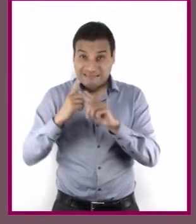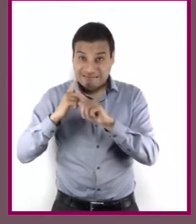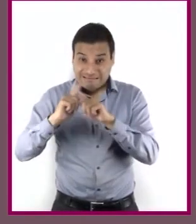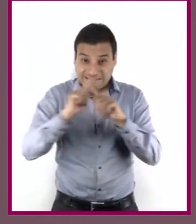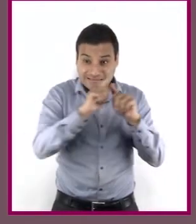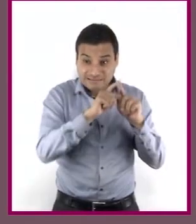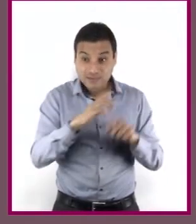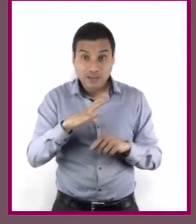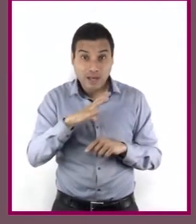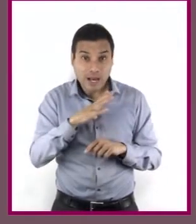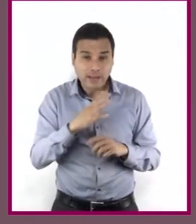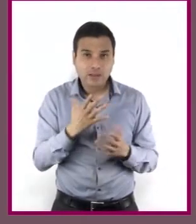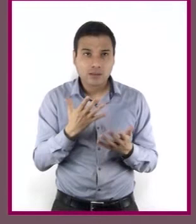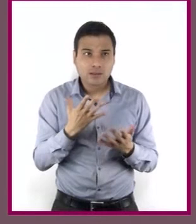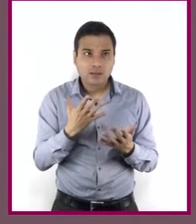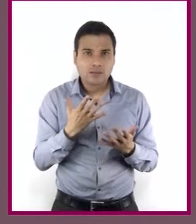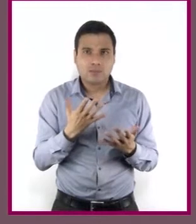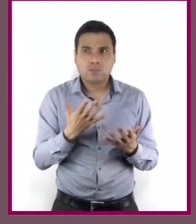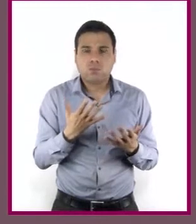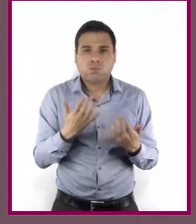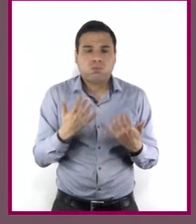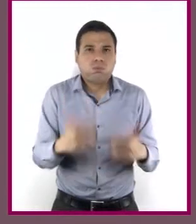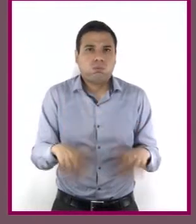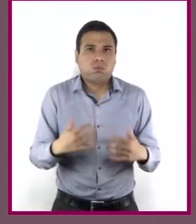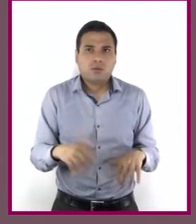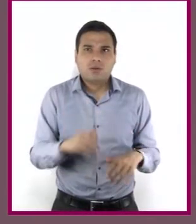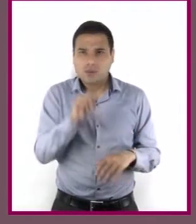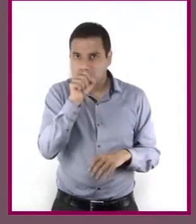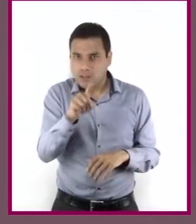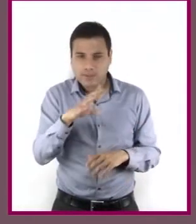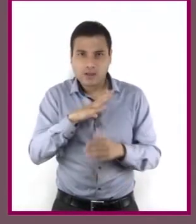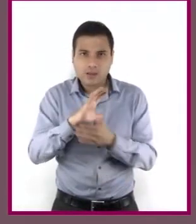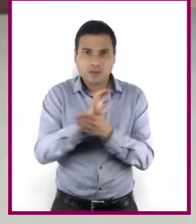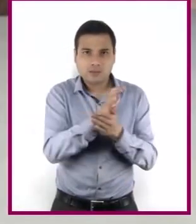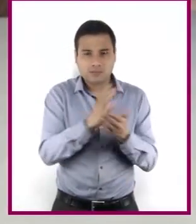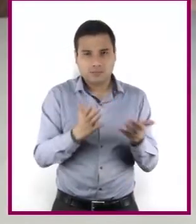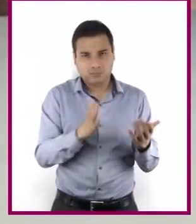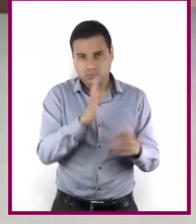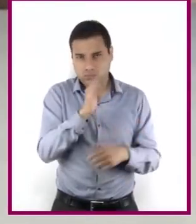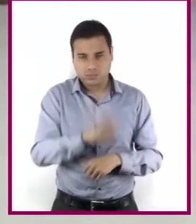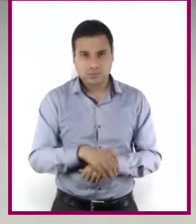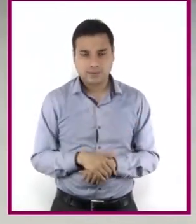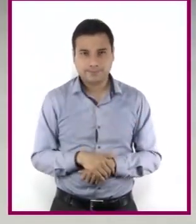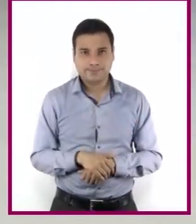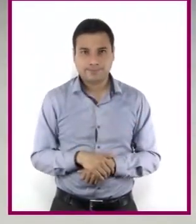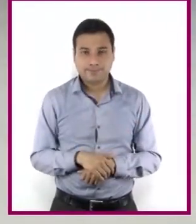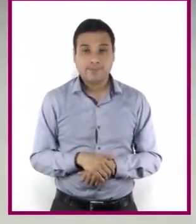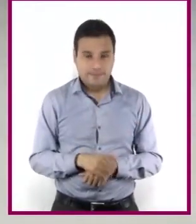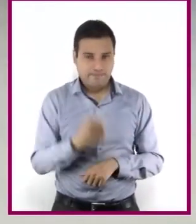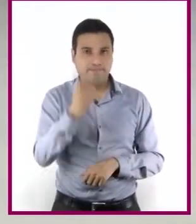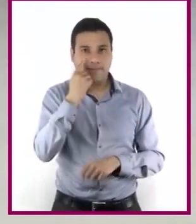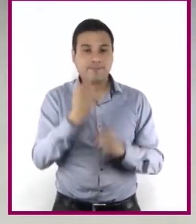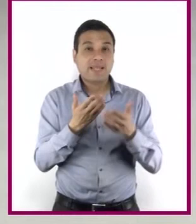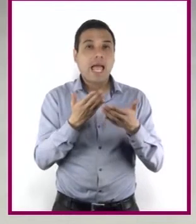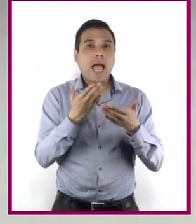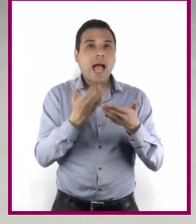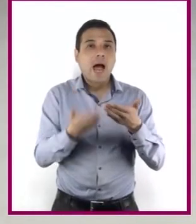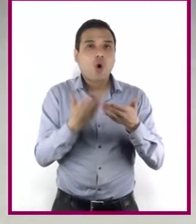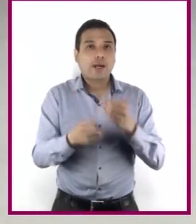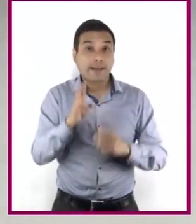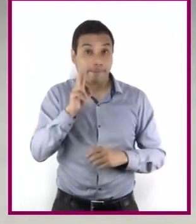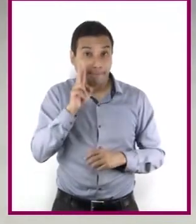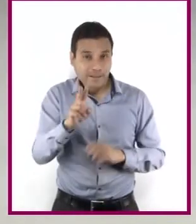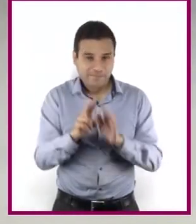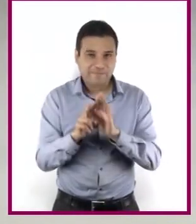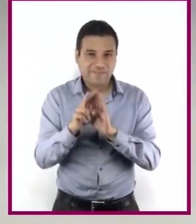una persona, mayor riesgo tiene de ser discriminada o discriminado. Les invito a ver y escuchar con atención